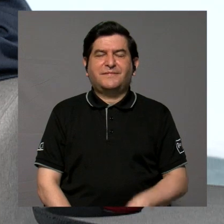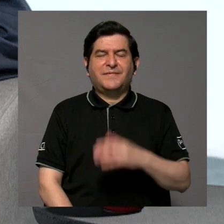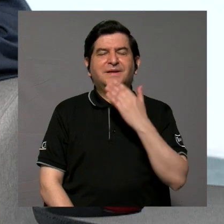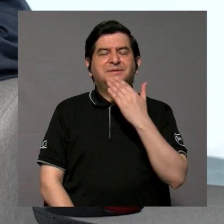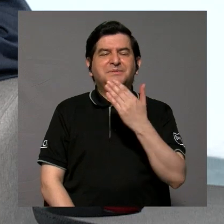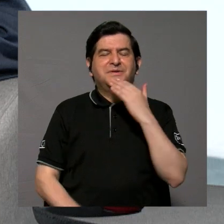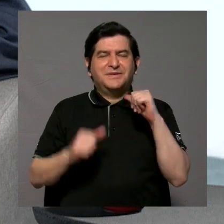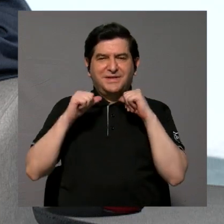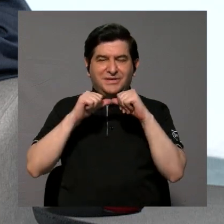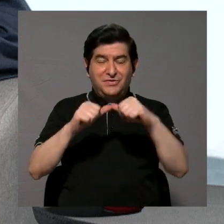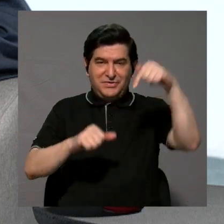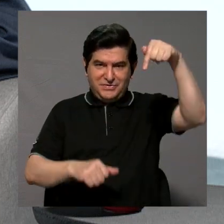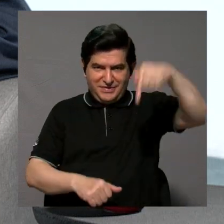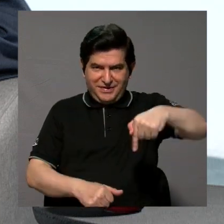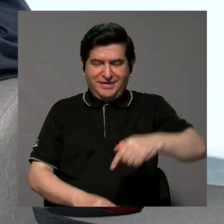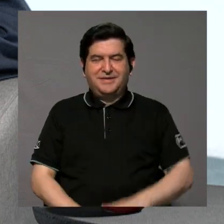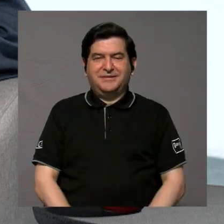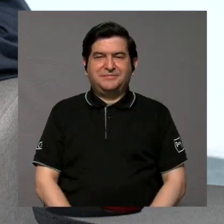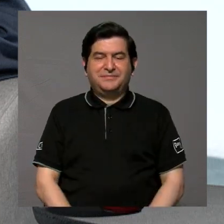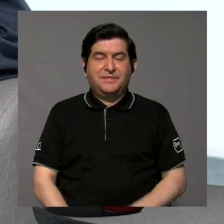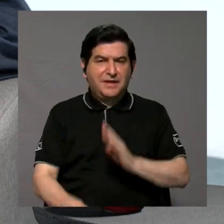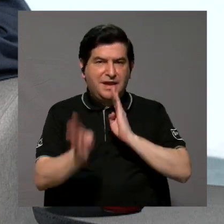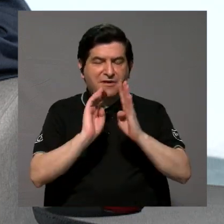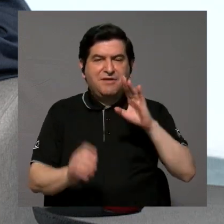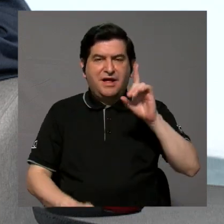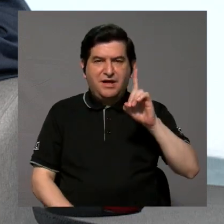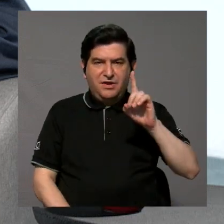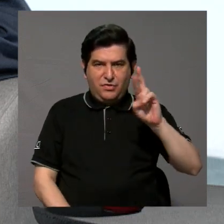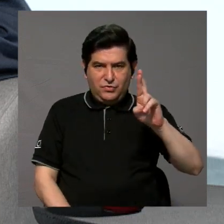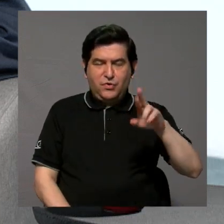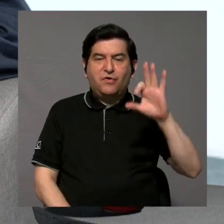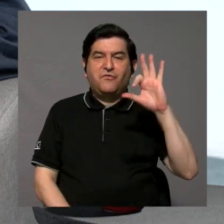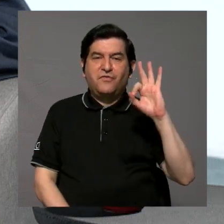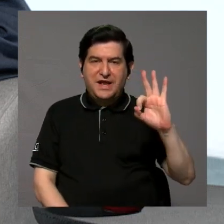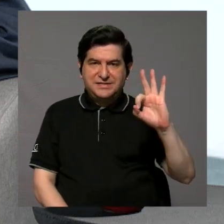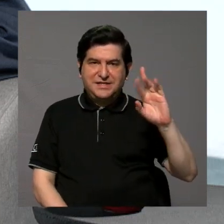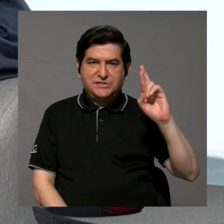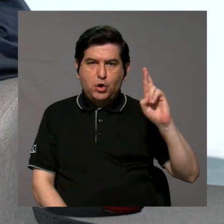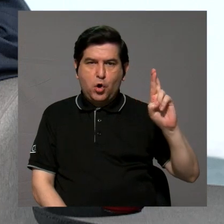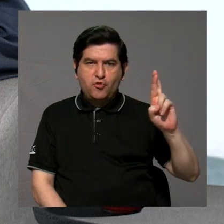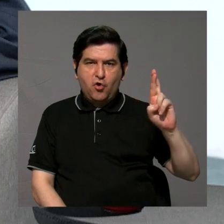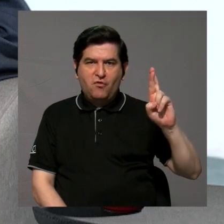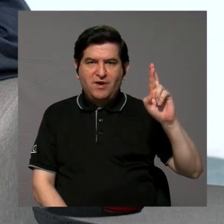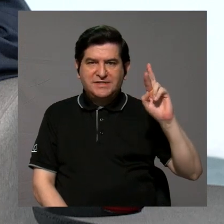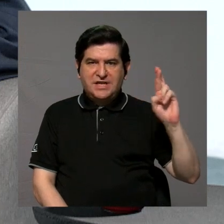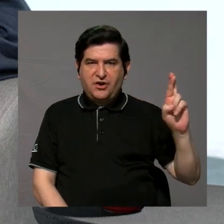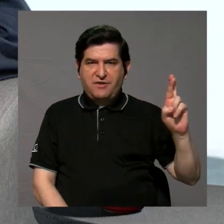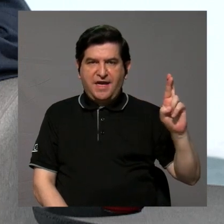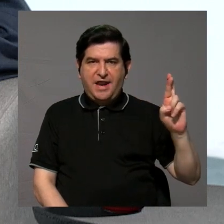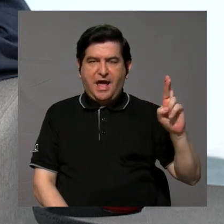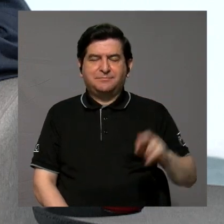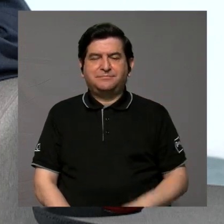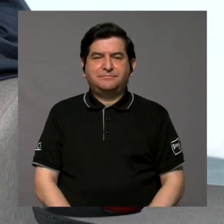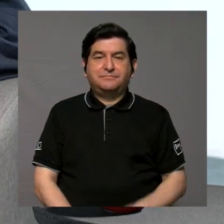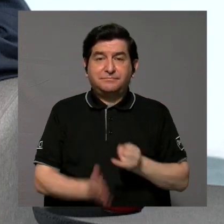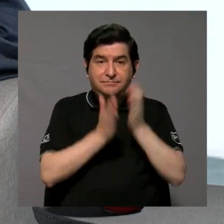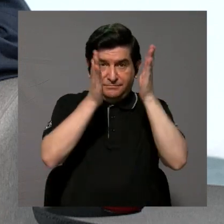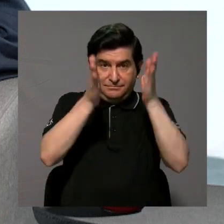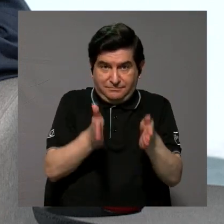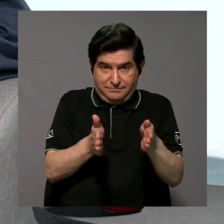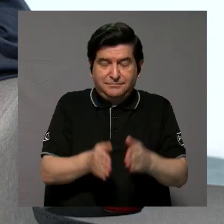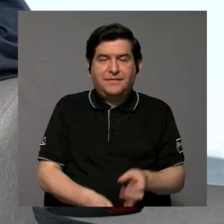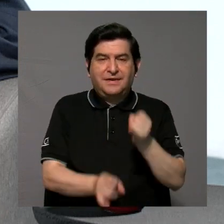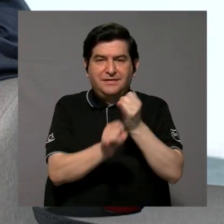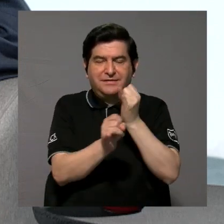Gracias por continuar con nosotros. Estamos hablando con el doctor Francisco Robles Rivera, quien es investigador en